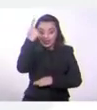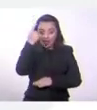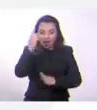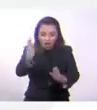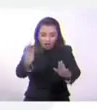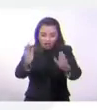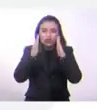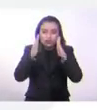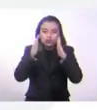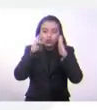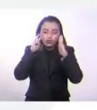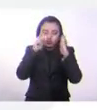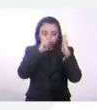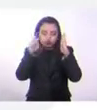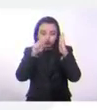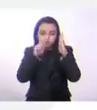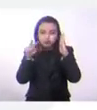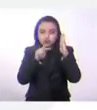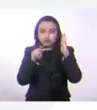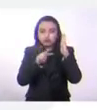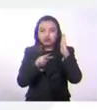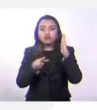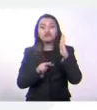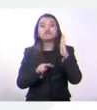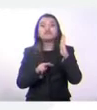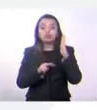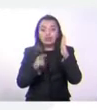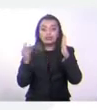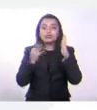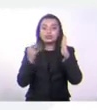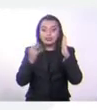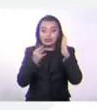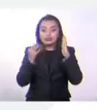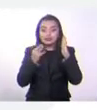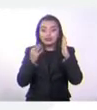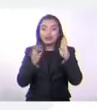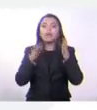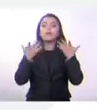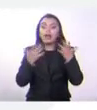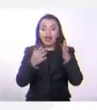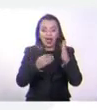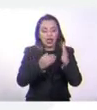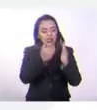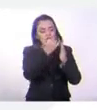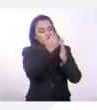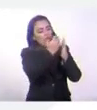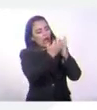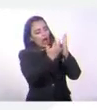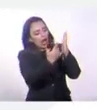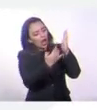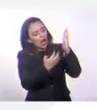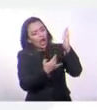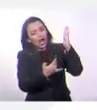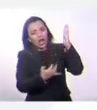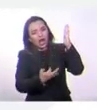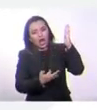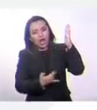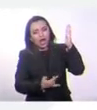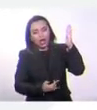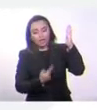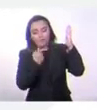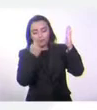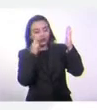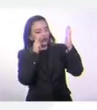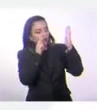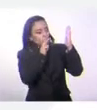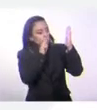extenso, necesitará que el lector o la persona que esté escuchando leer el texto argumentativo tenga la atención